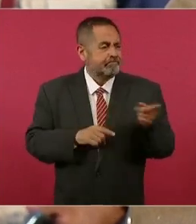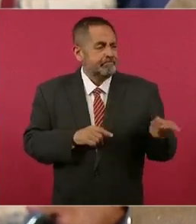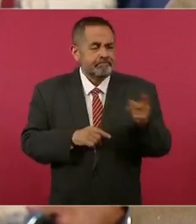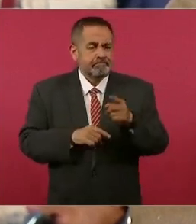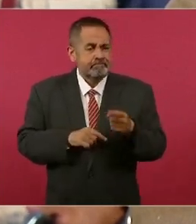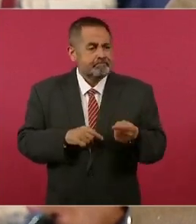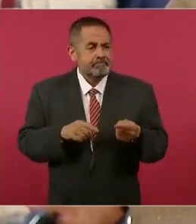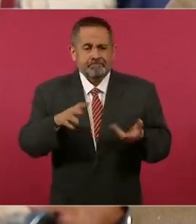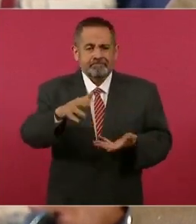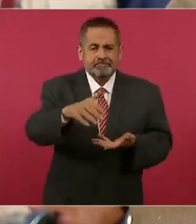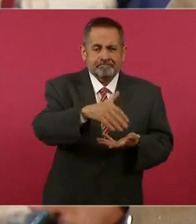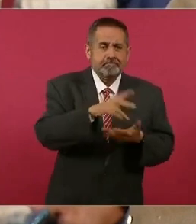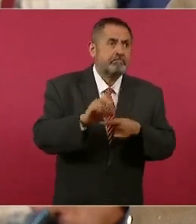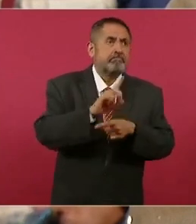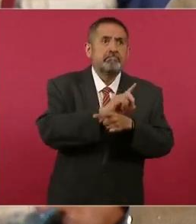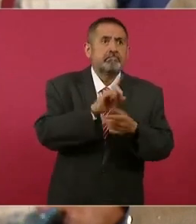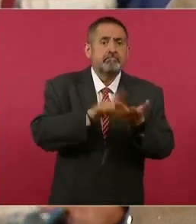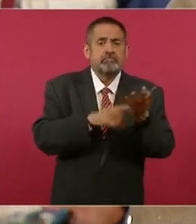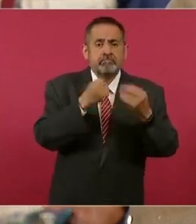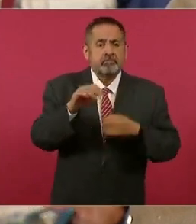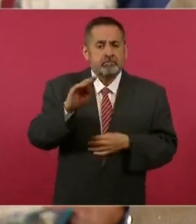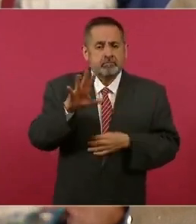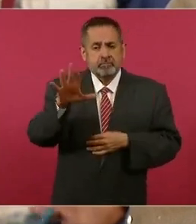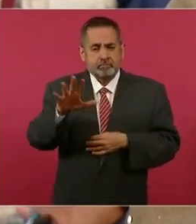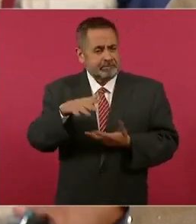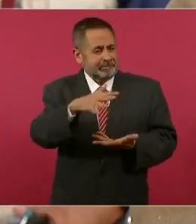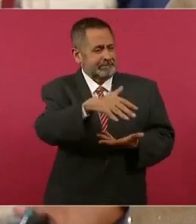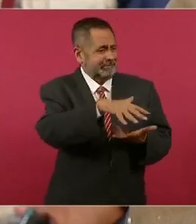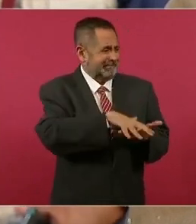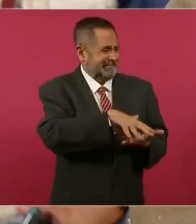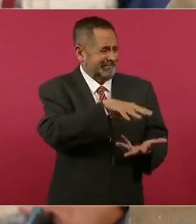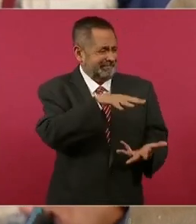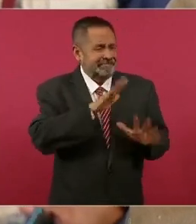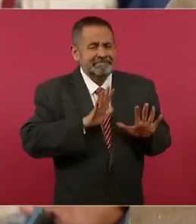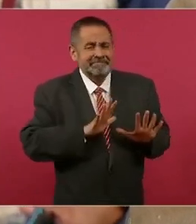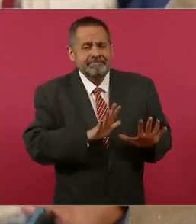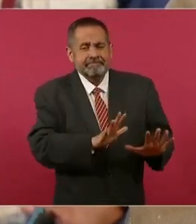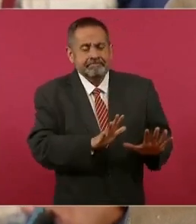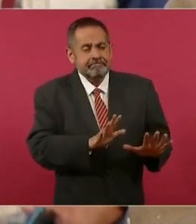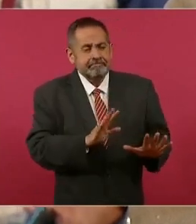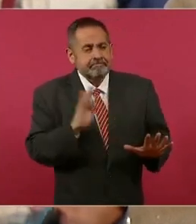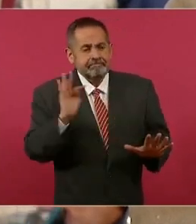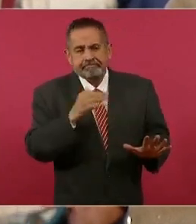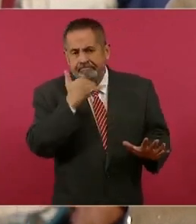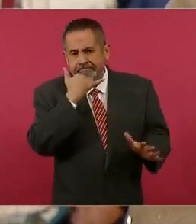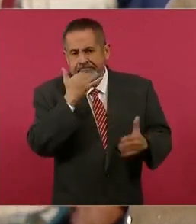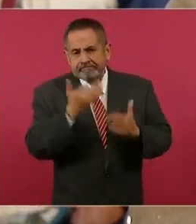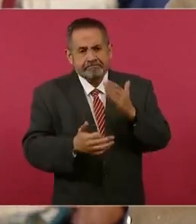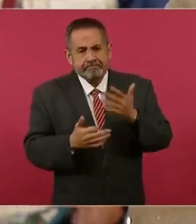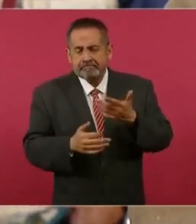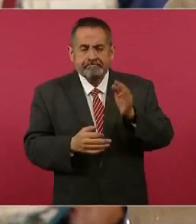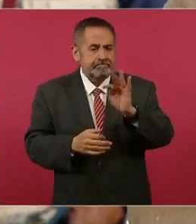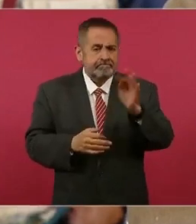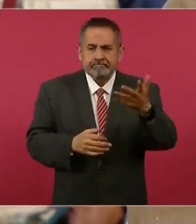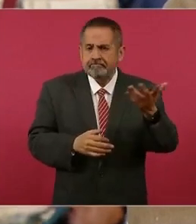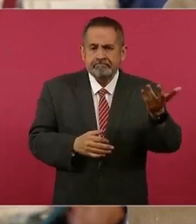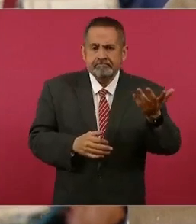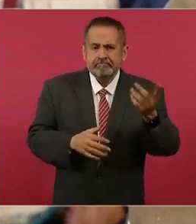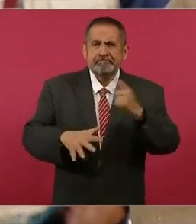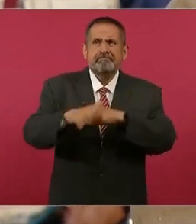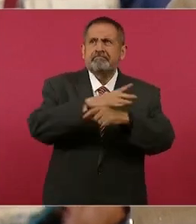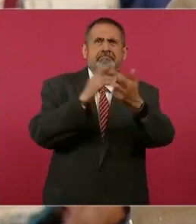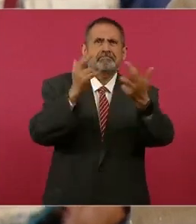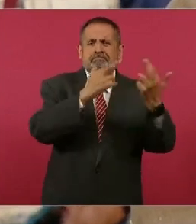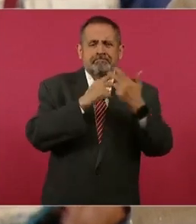venido acumulando desde 1995 y que podría ocasionar un riesgo, quizá no